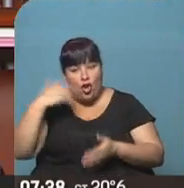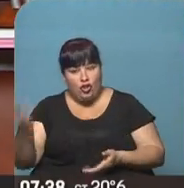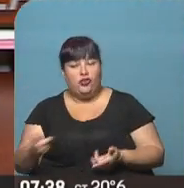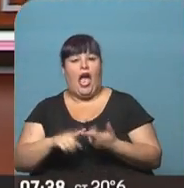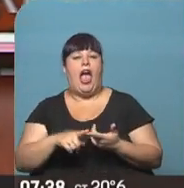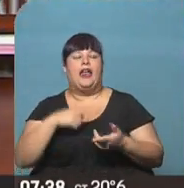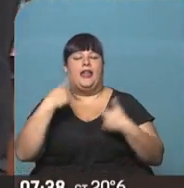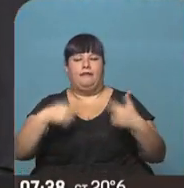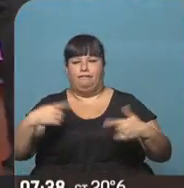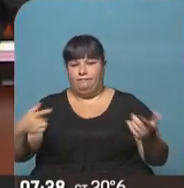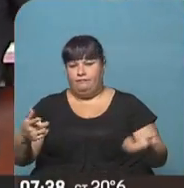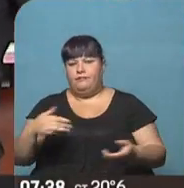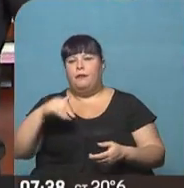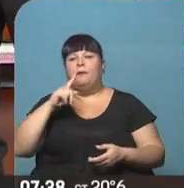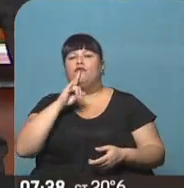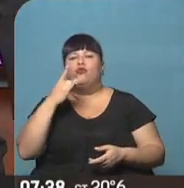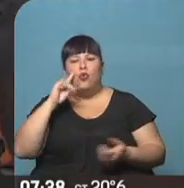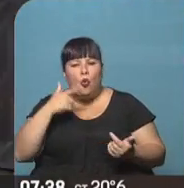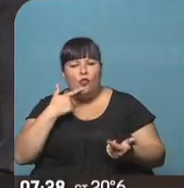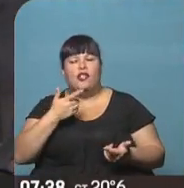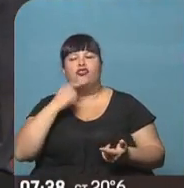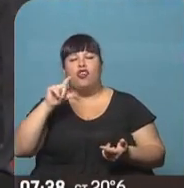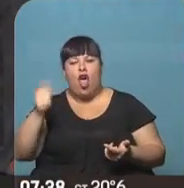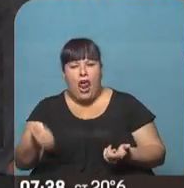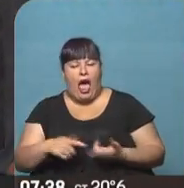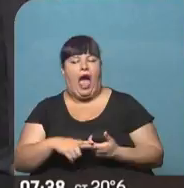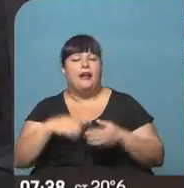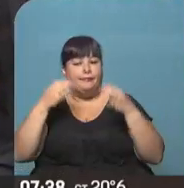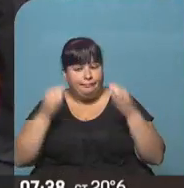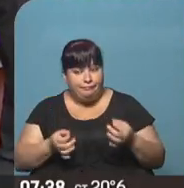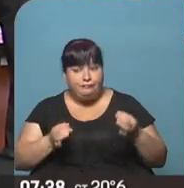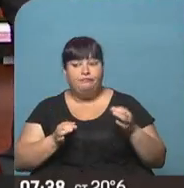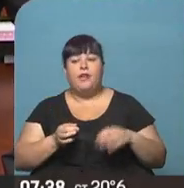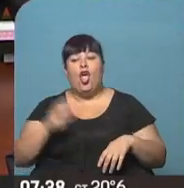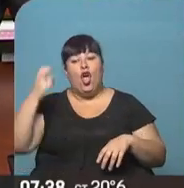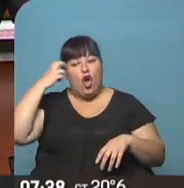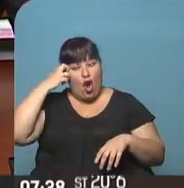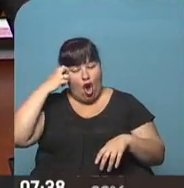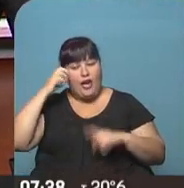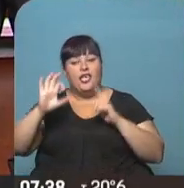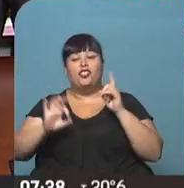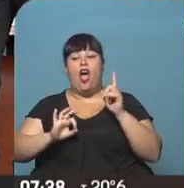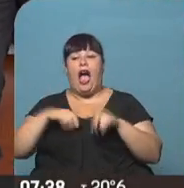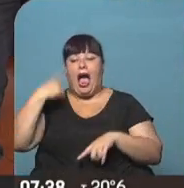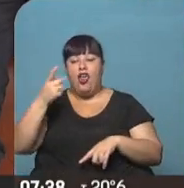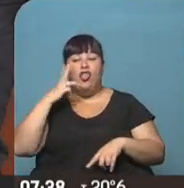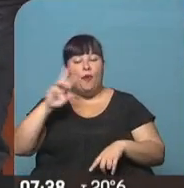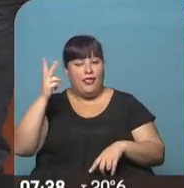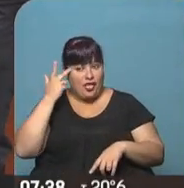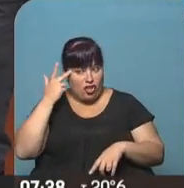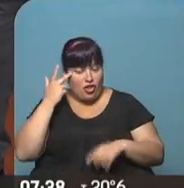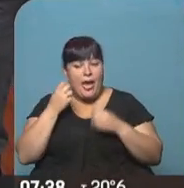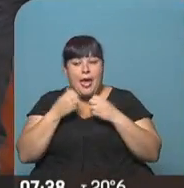Buenos Aires, Mirta Tundis, Felipe Solá. Lo cierto es que el Congreso para el año